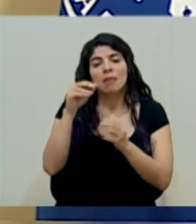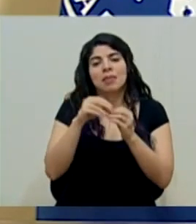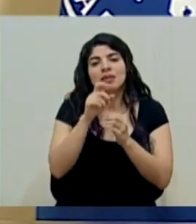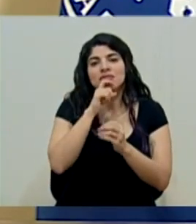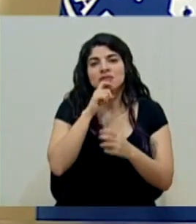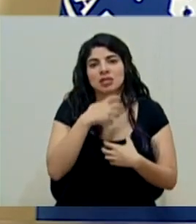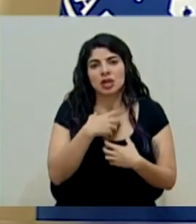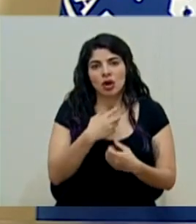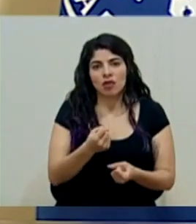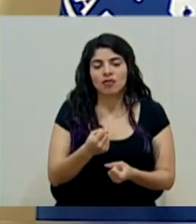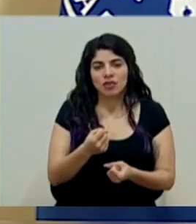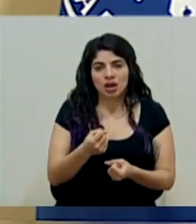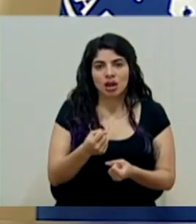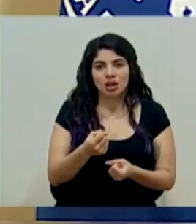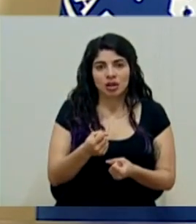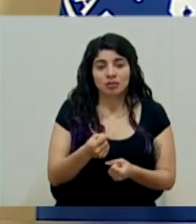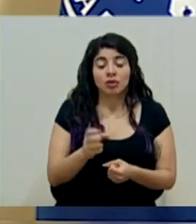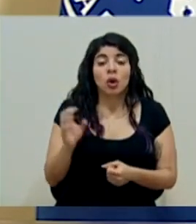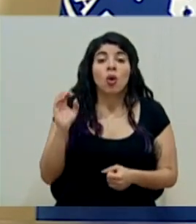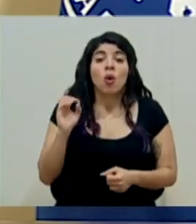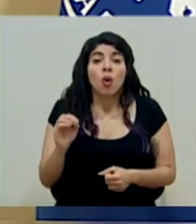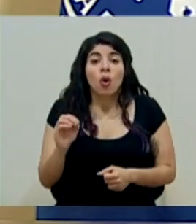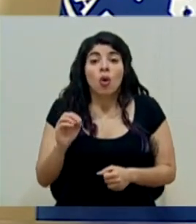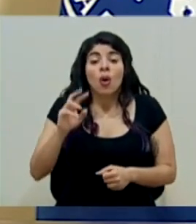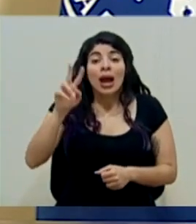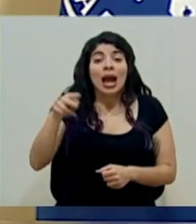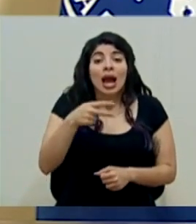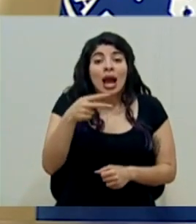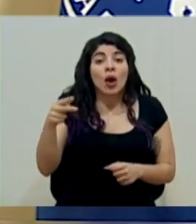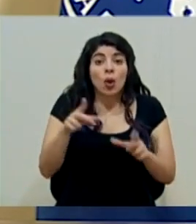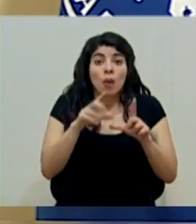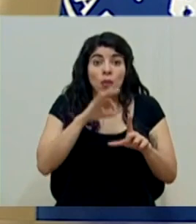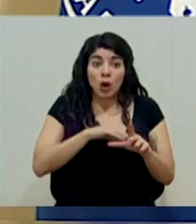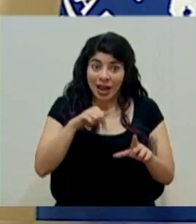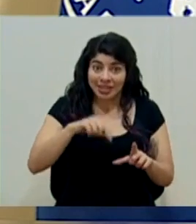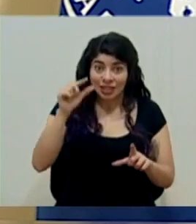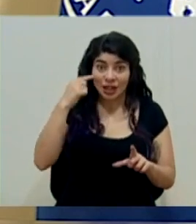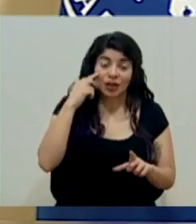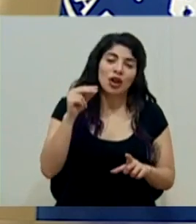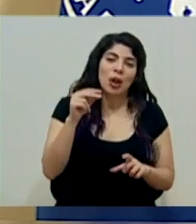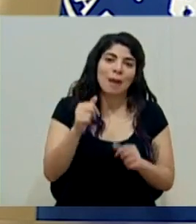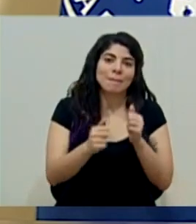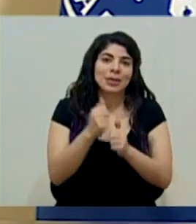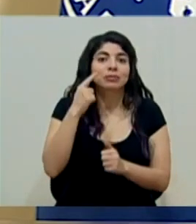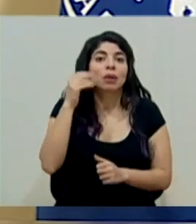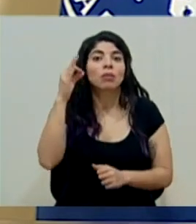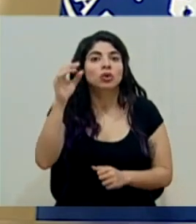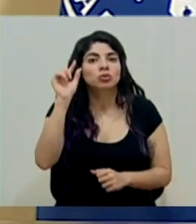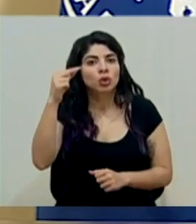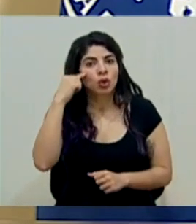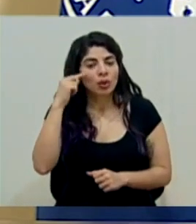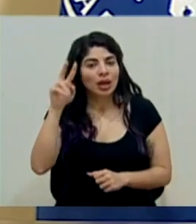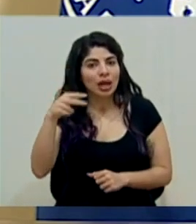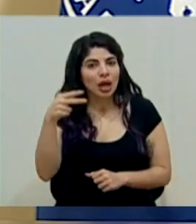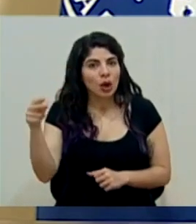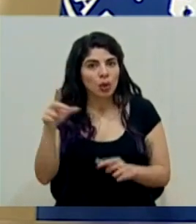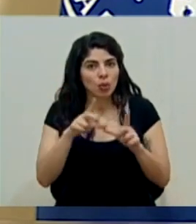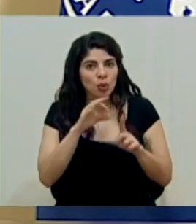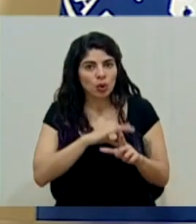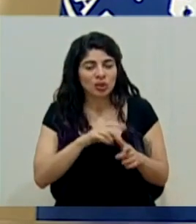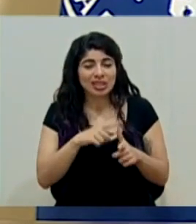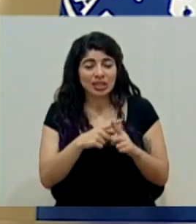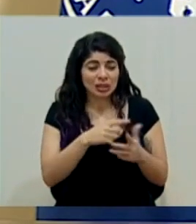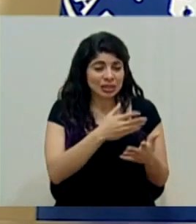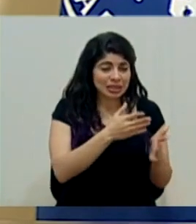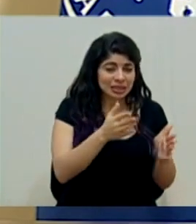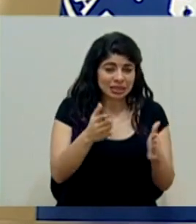una eventual emisión de eurobonos que no sería para este gobierno, mayoritariamente sería para el próximo. Entonces la